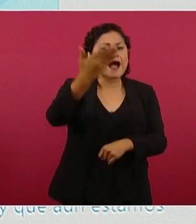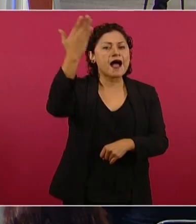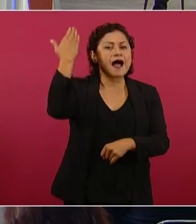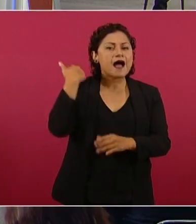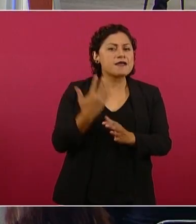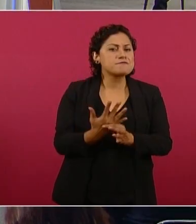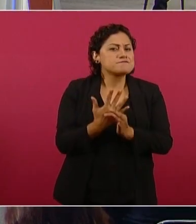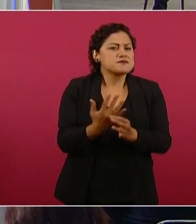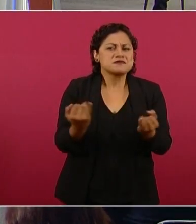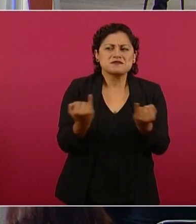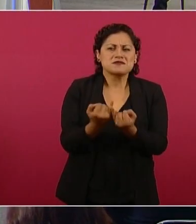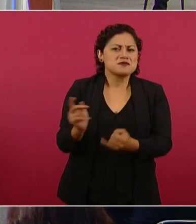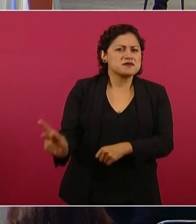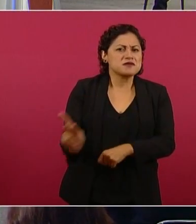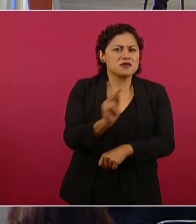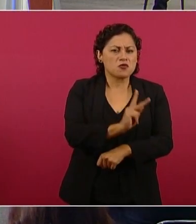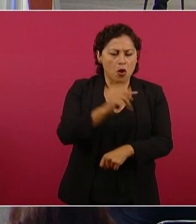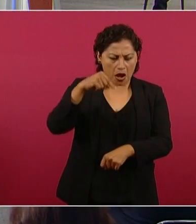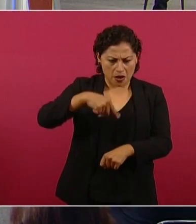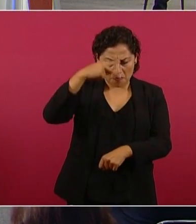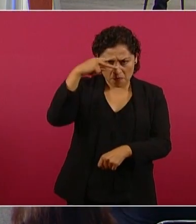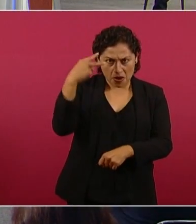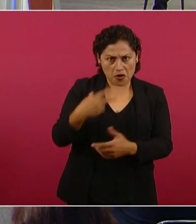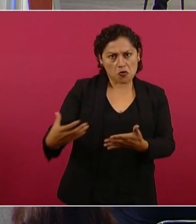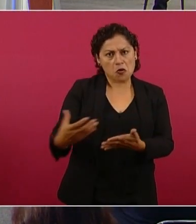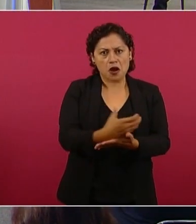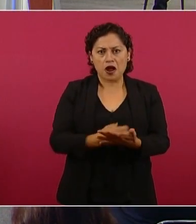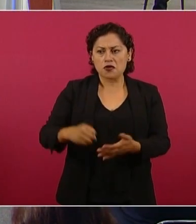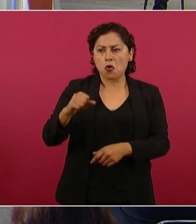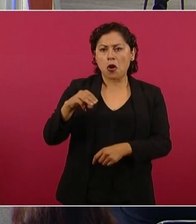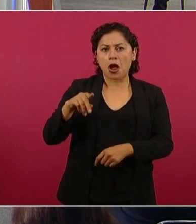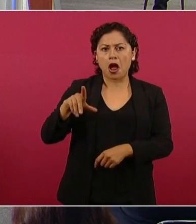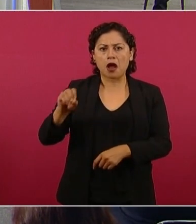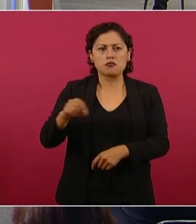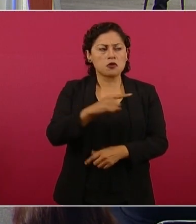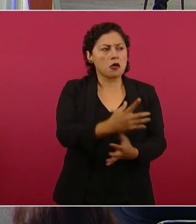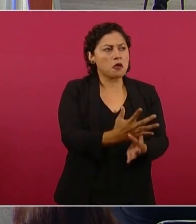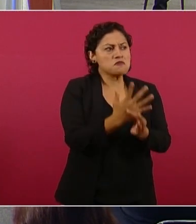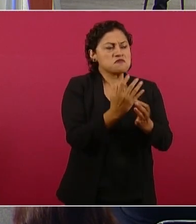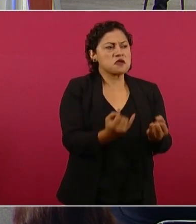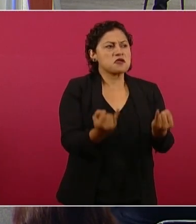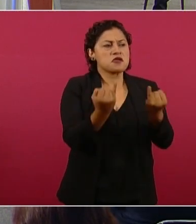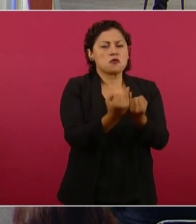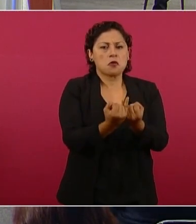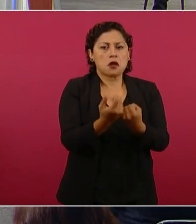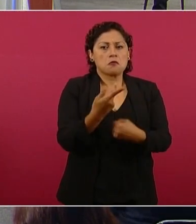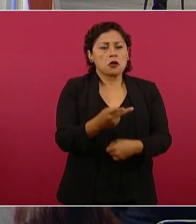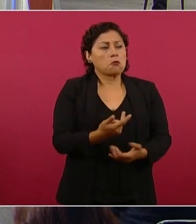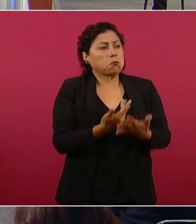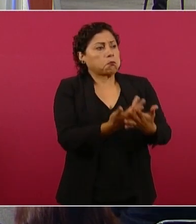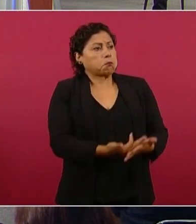aquí en México y que aún estamos esperando, bueno, ya,